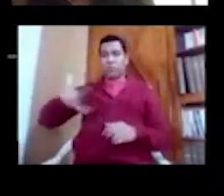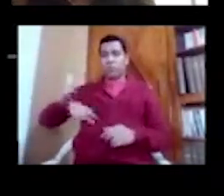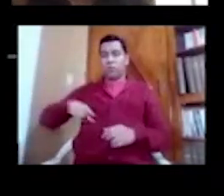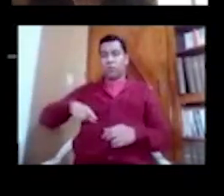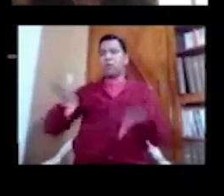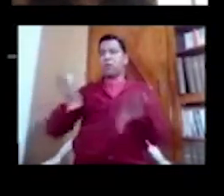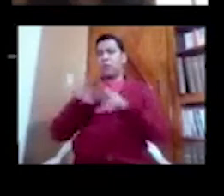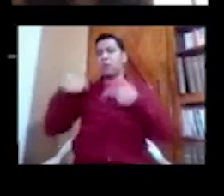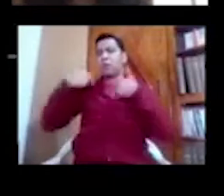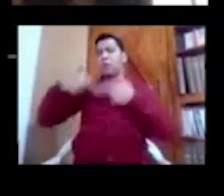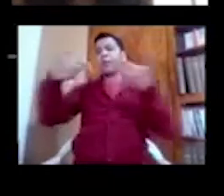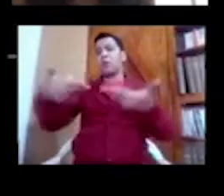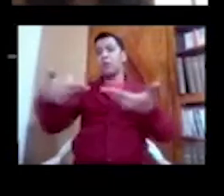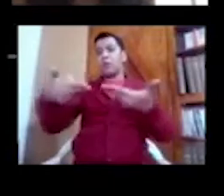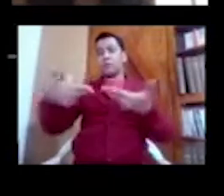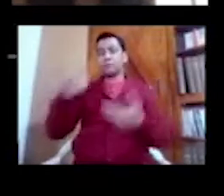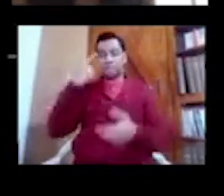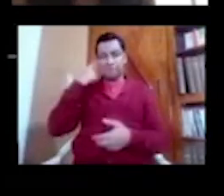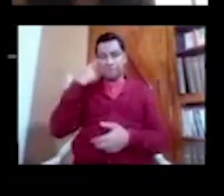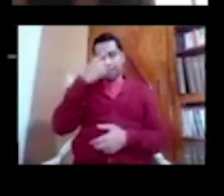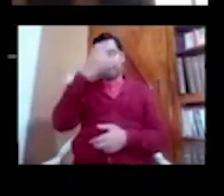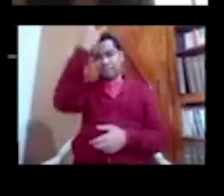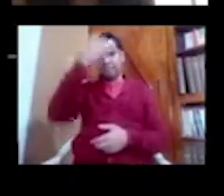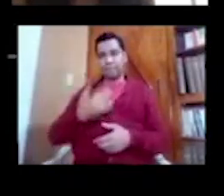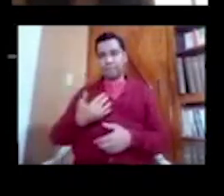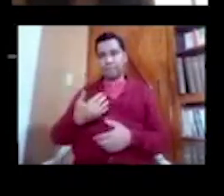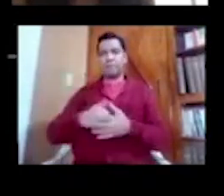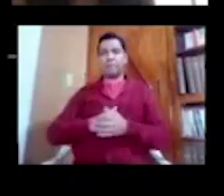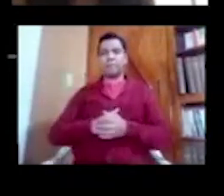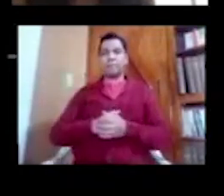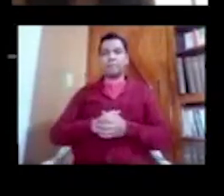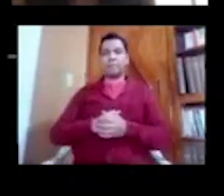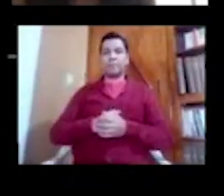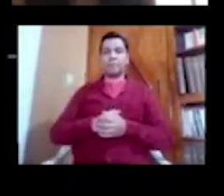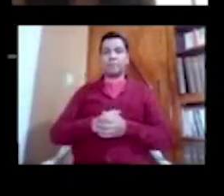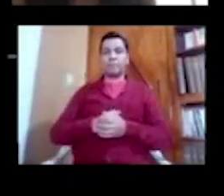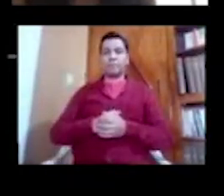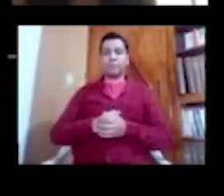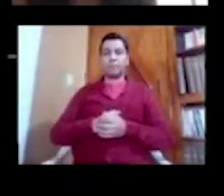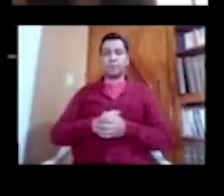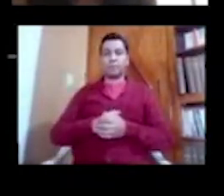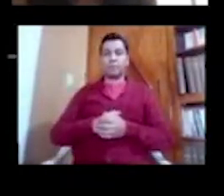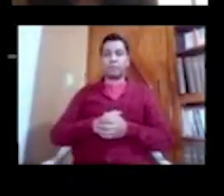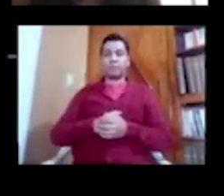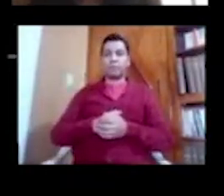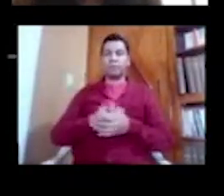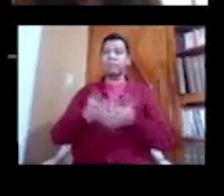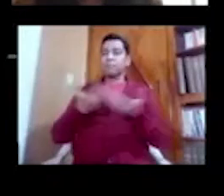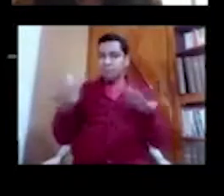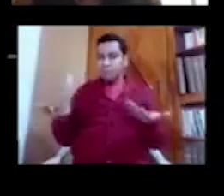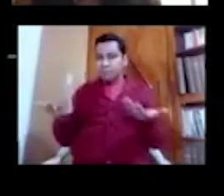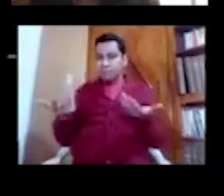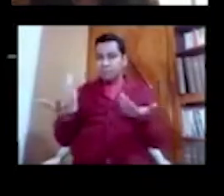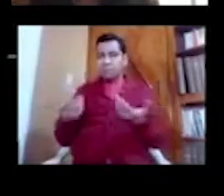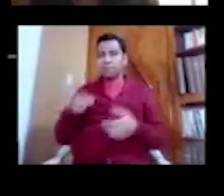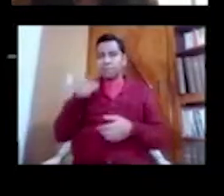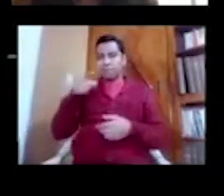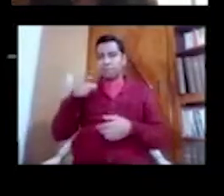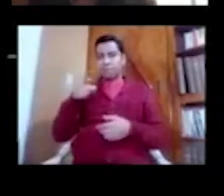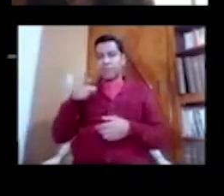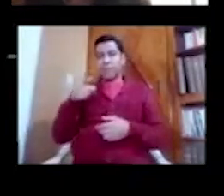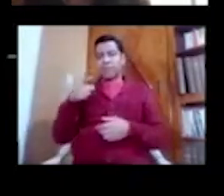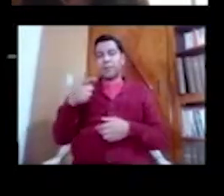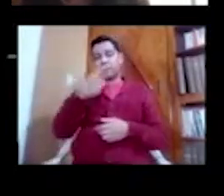Siguiente, por favor. Entonces, este es más o menos el